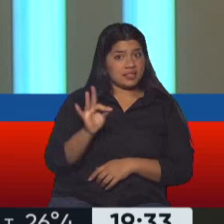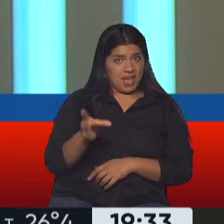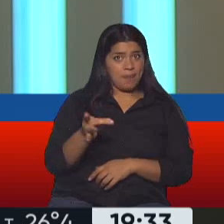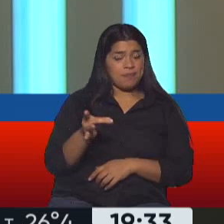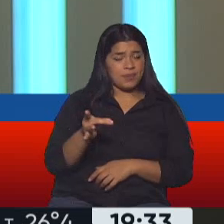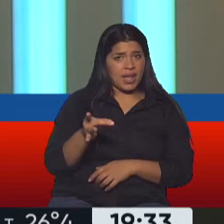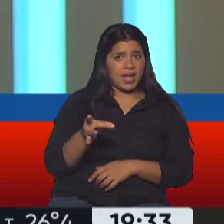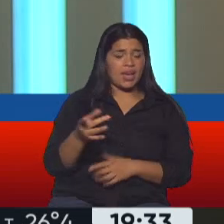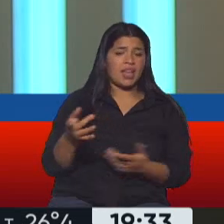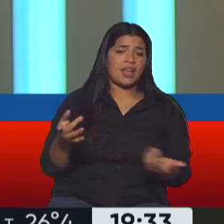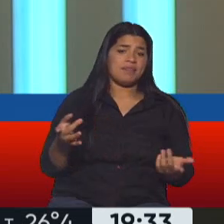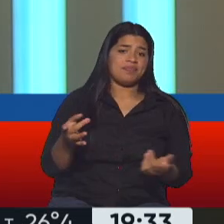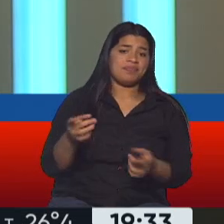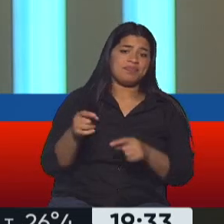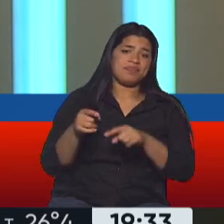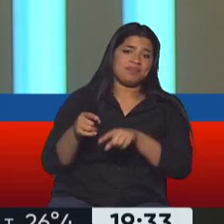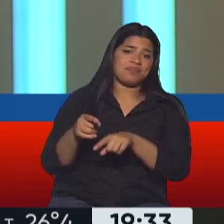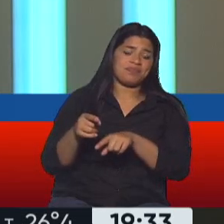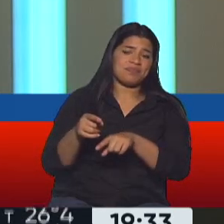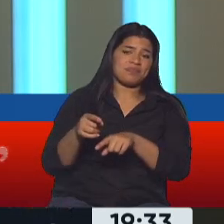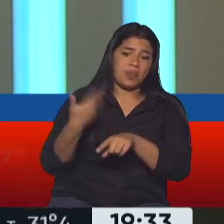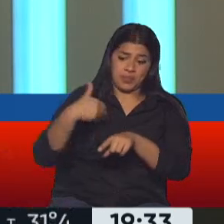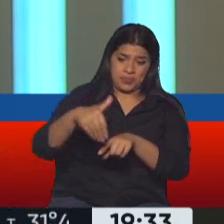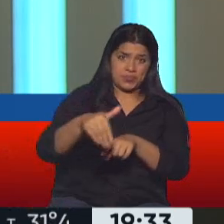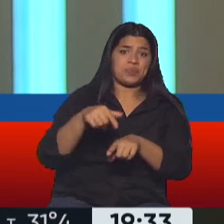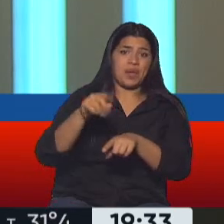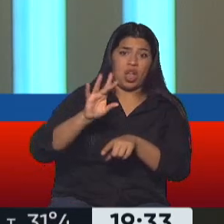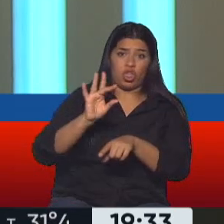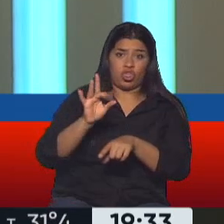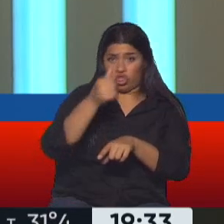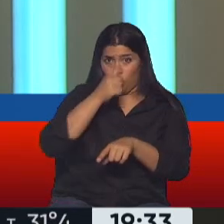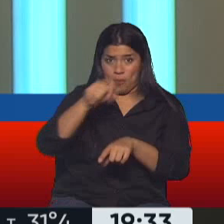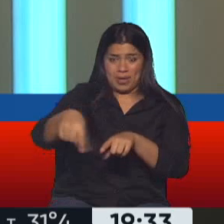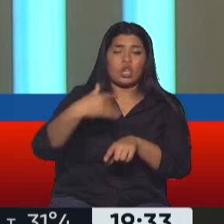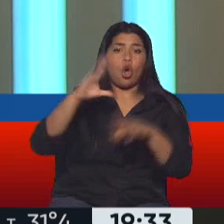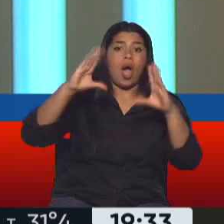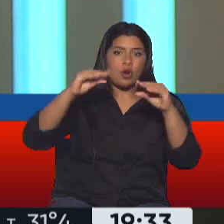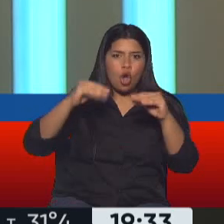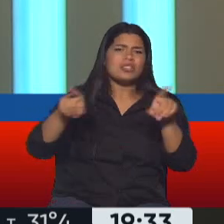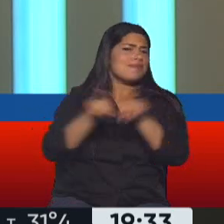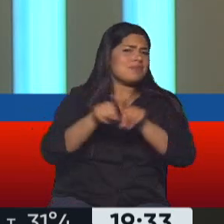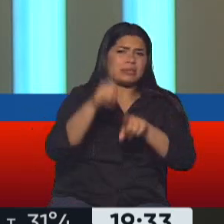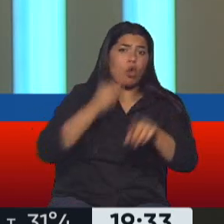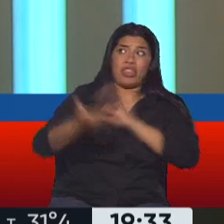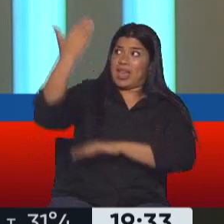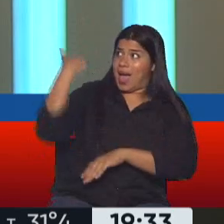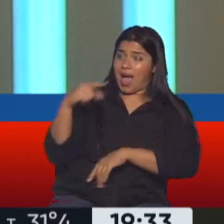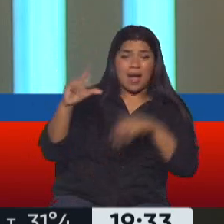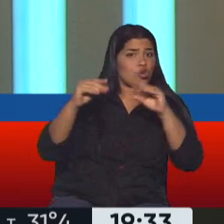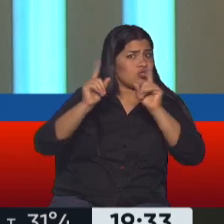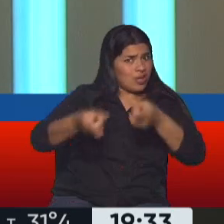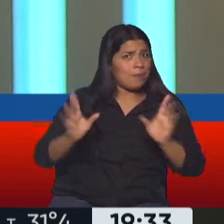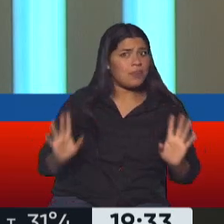de aquella noche en la Plaza de Mayo con un montón de organizaciones que también van a buscar a su manera